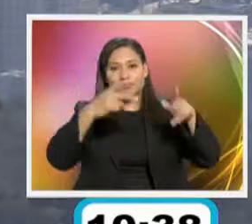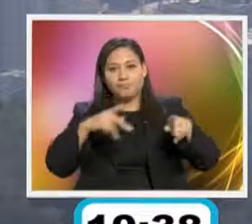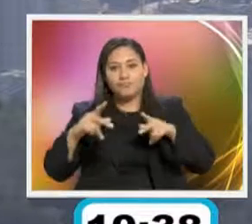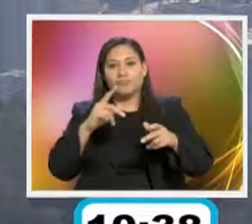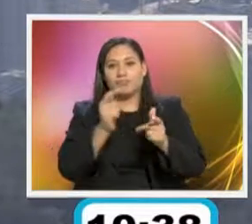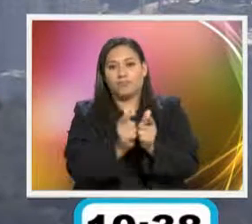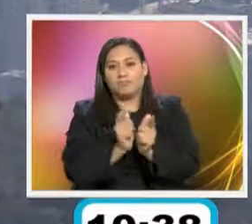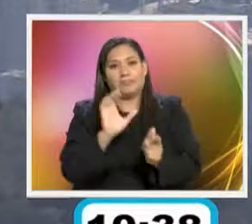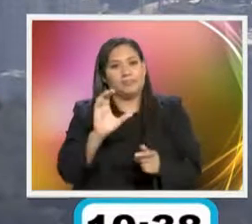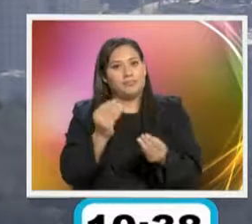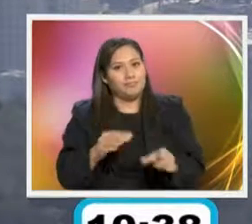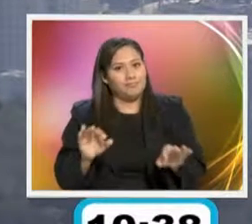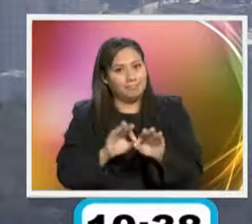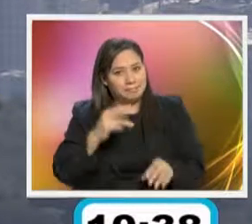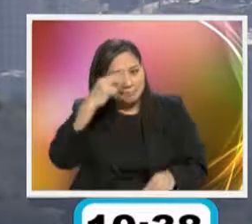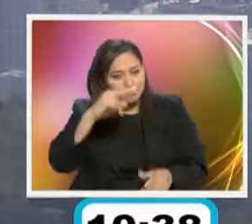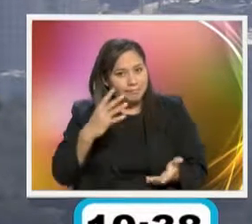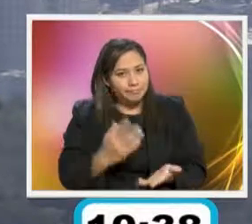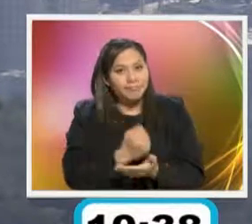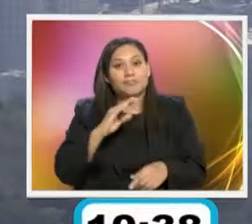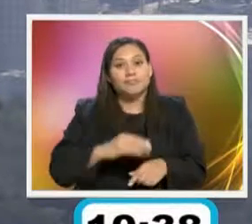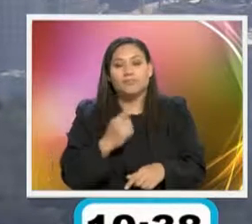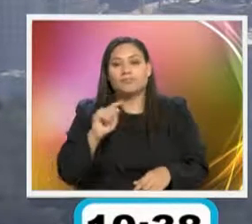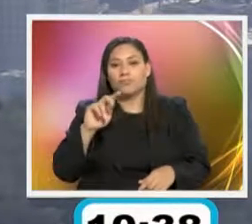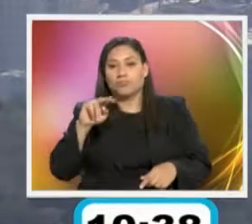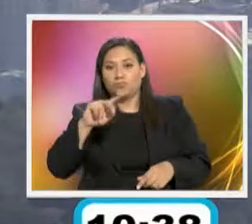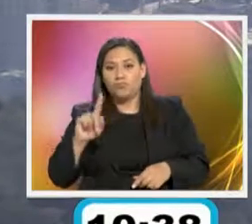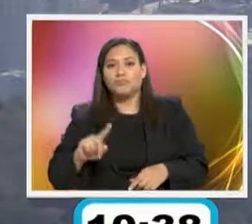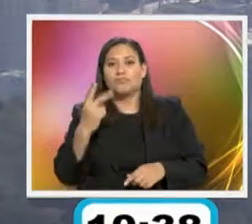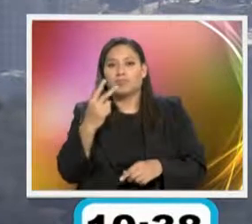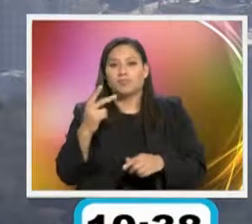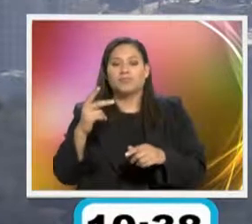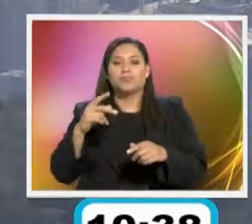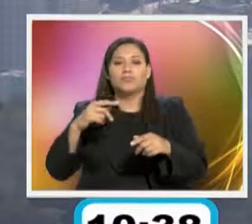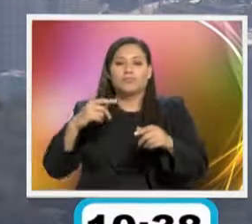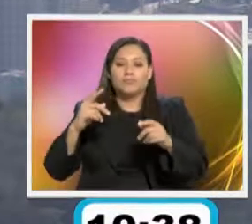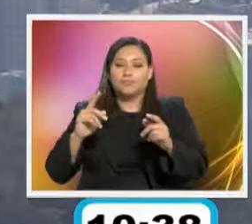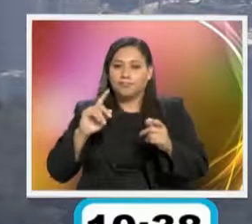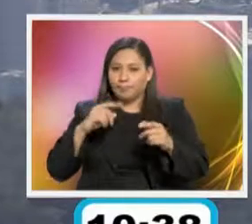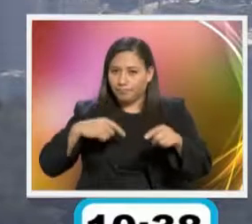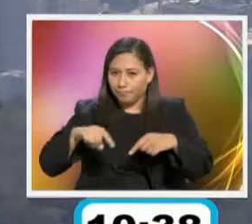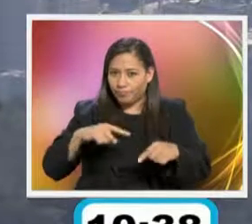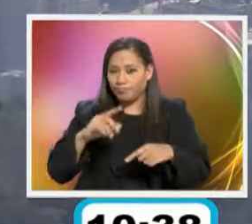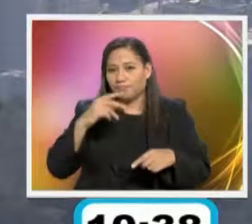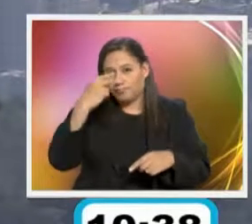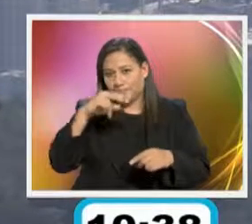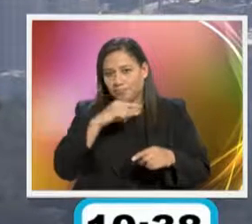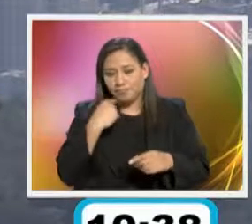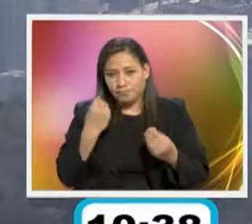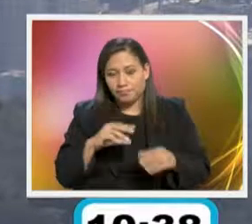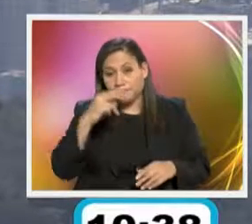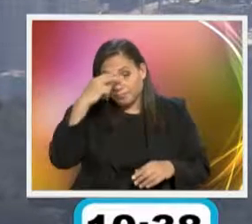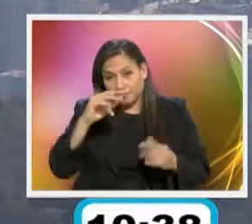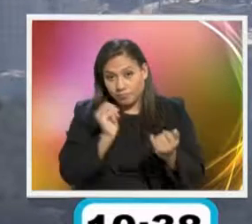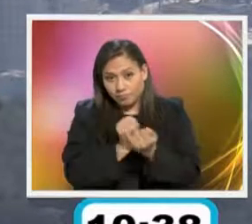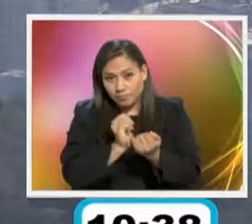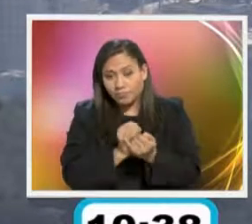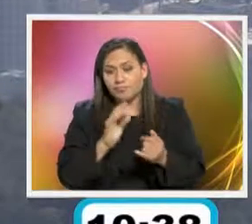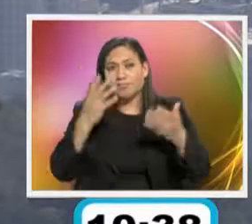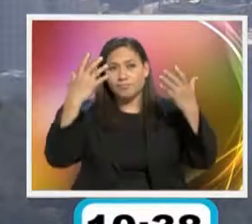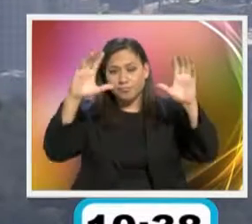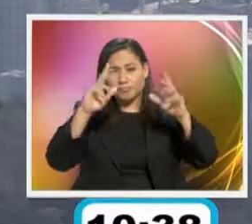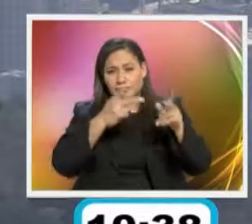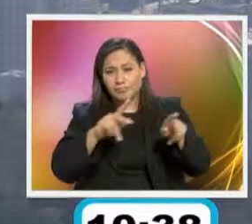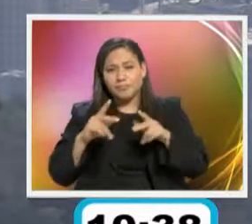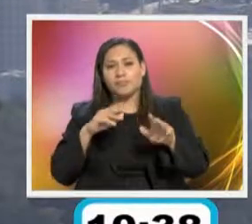C, importantísimo que México gane, porque Túnez lleva 2 partidos perdidos. De ganar México estaría calificando también. En el de voleibol de